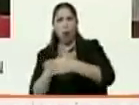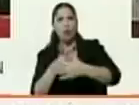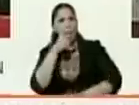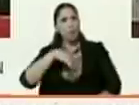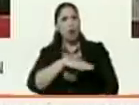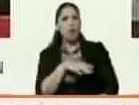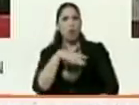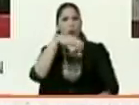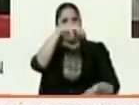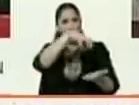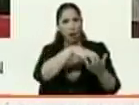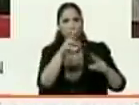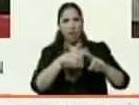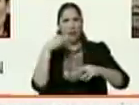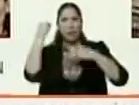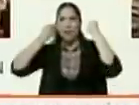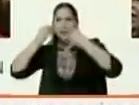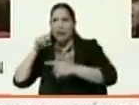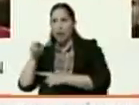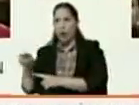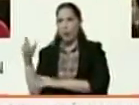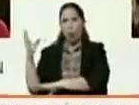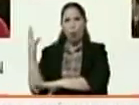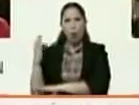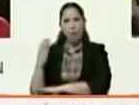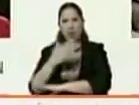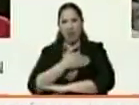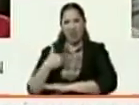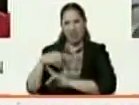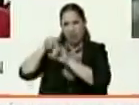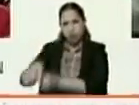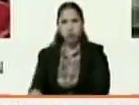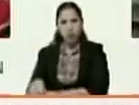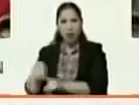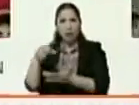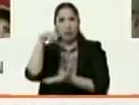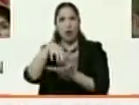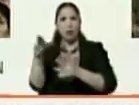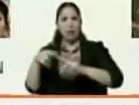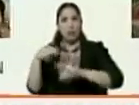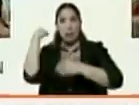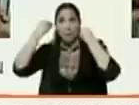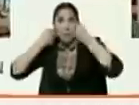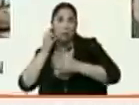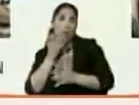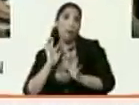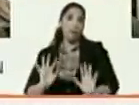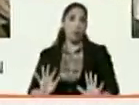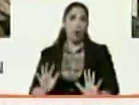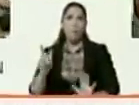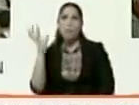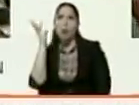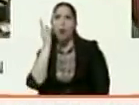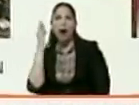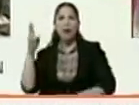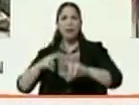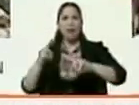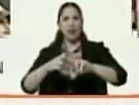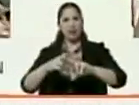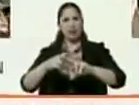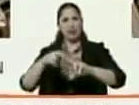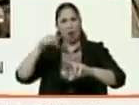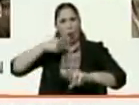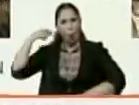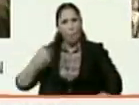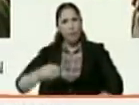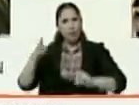Táchira, pensando que ellos iban a rendir al Táchira, pensando que las mujeres tachirenses, que los